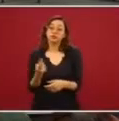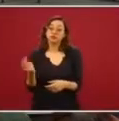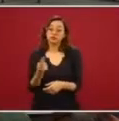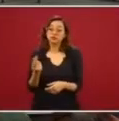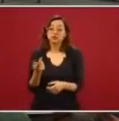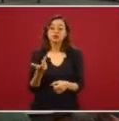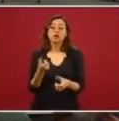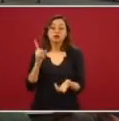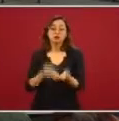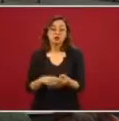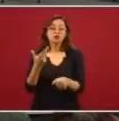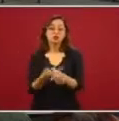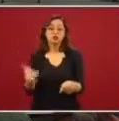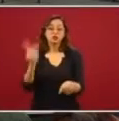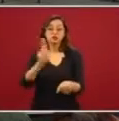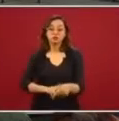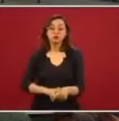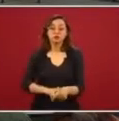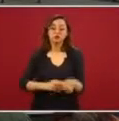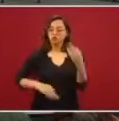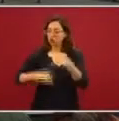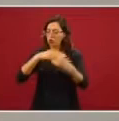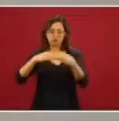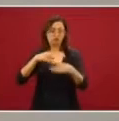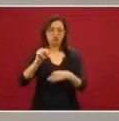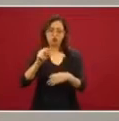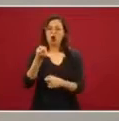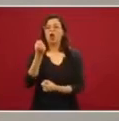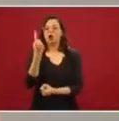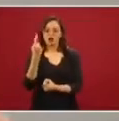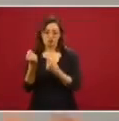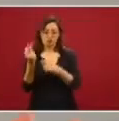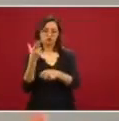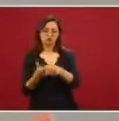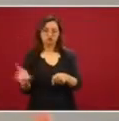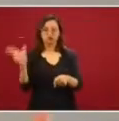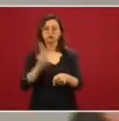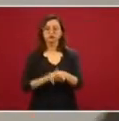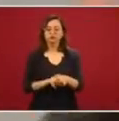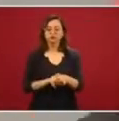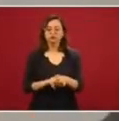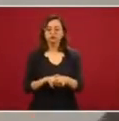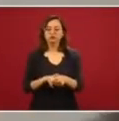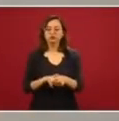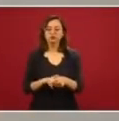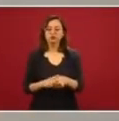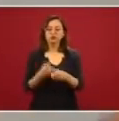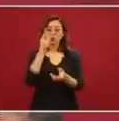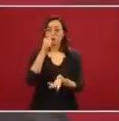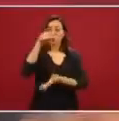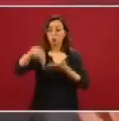hospitales se contempla y no no está en todos pero en aquellos que son estratégicos la posibilidad de en un sitio